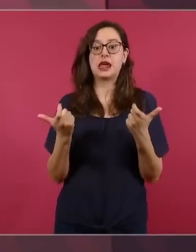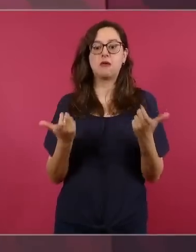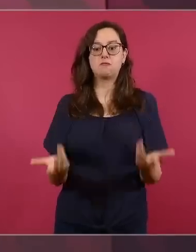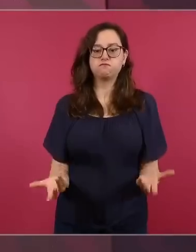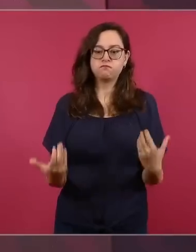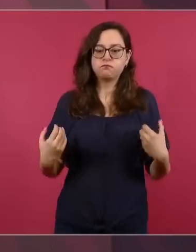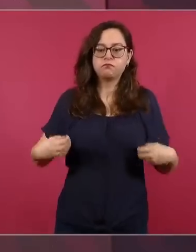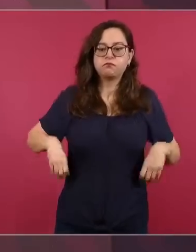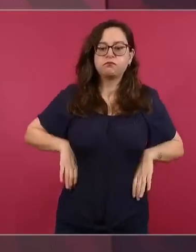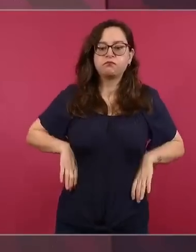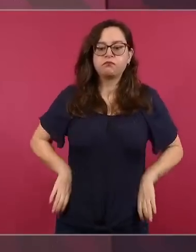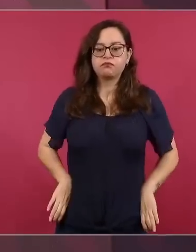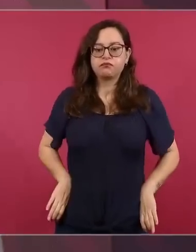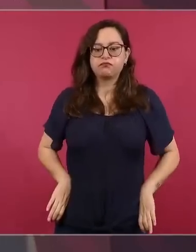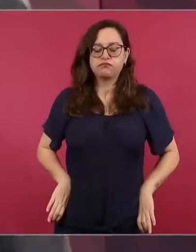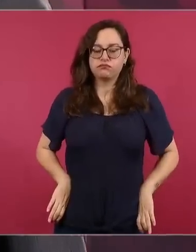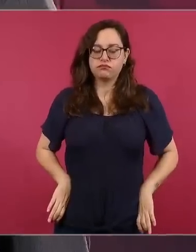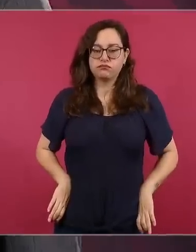relacionarse